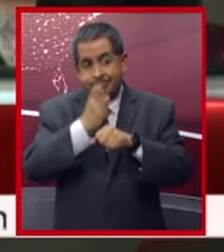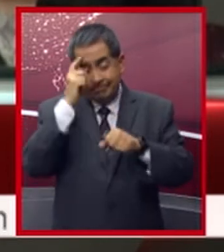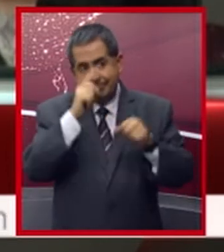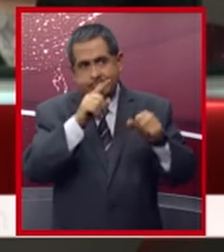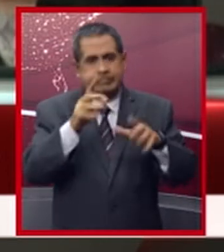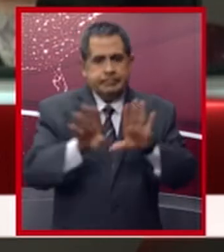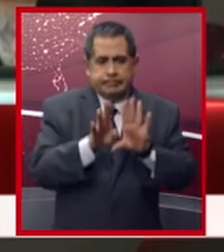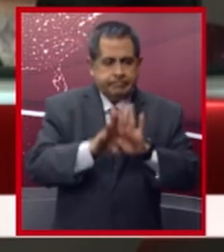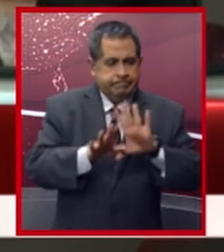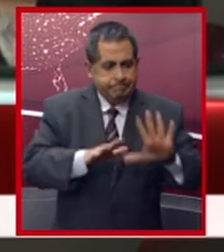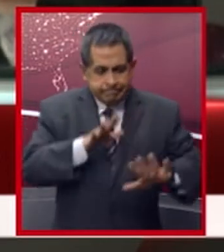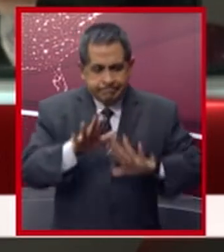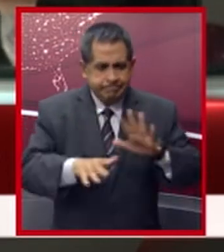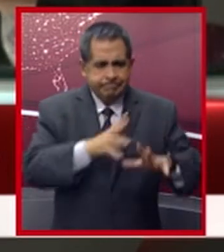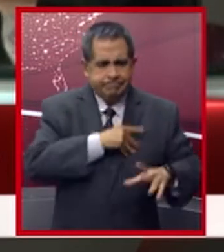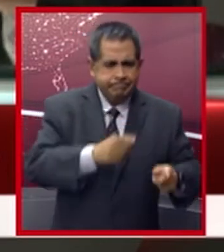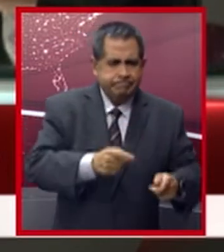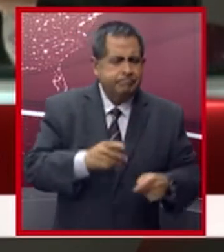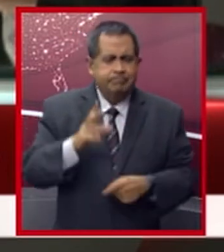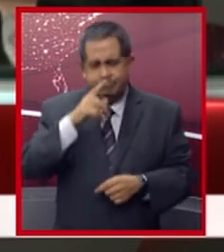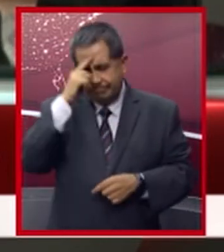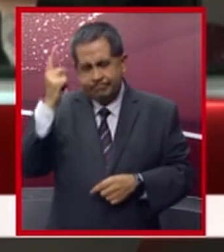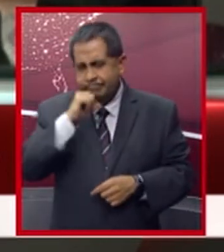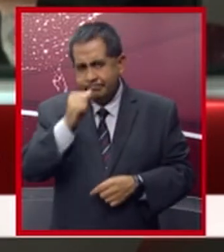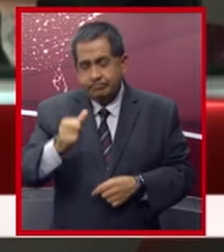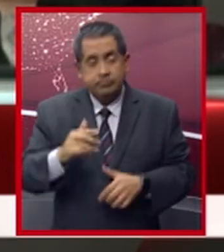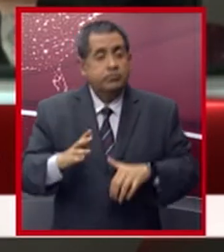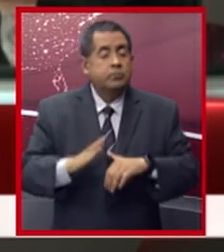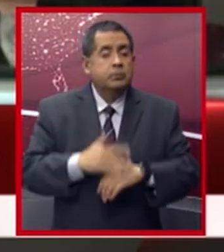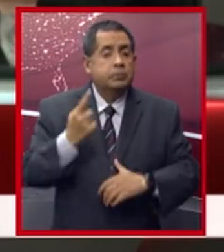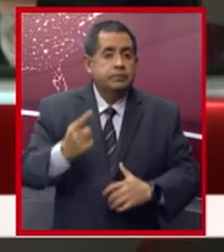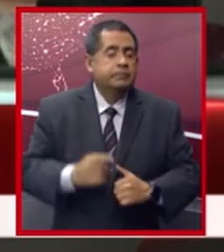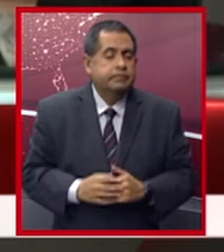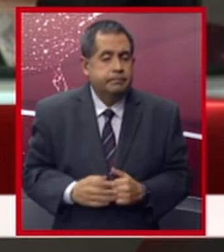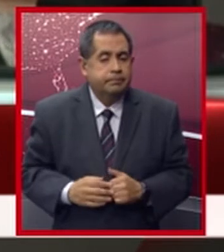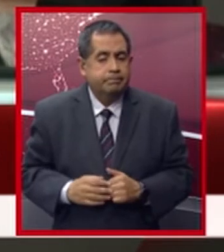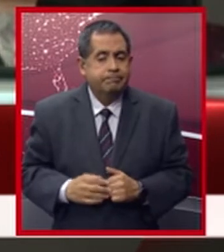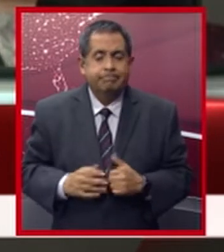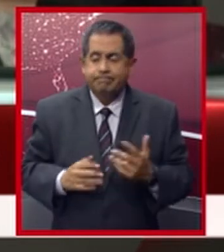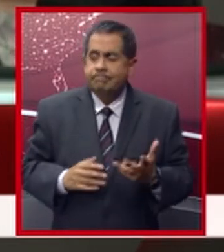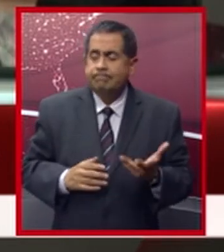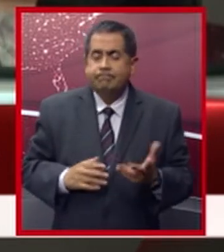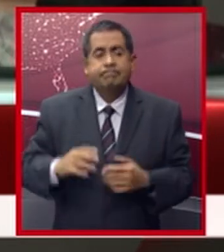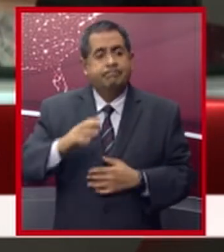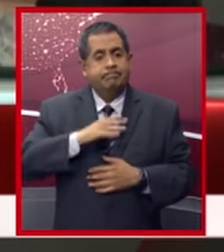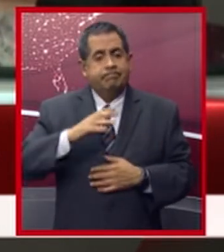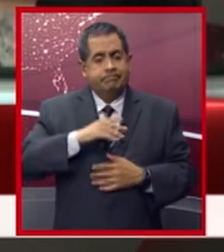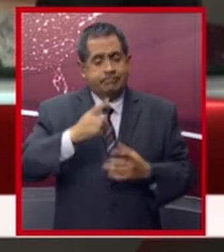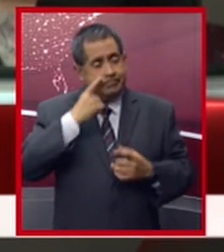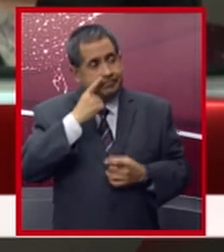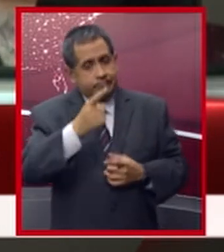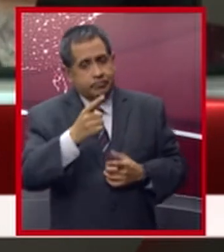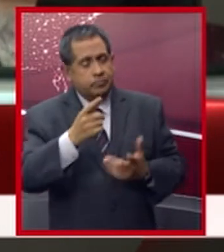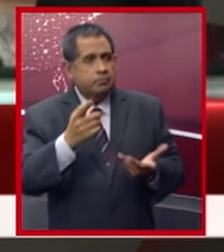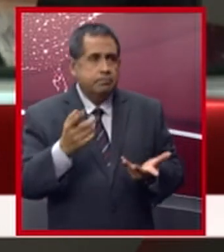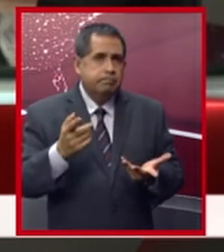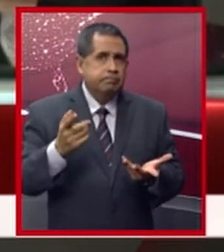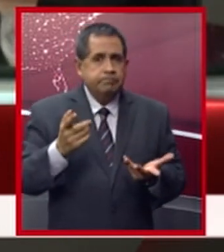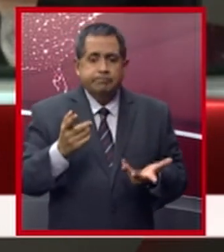Unidos. Y no ha sido fácil porque hay no